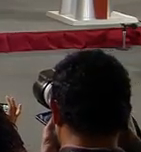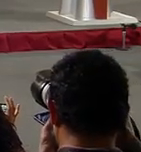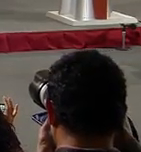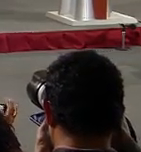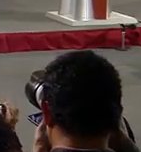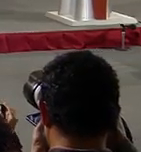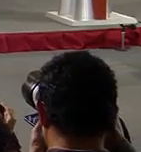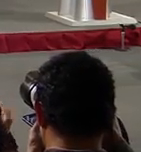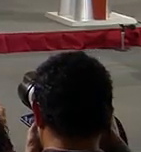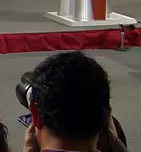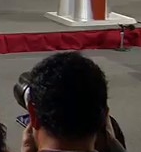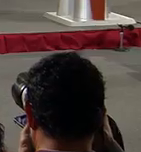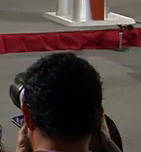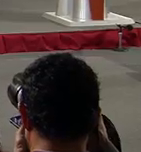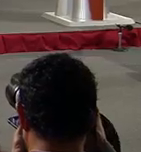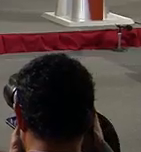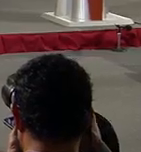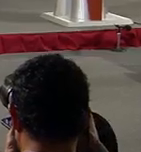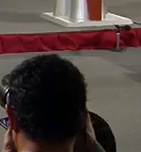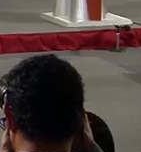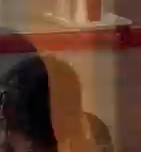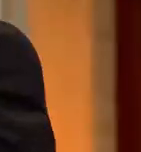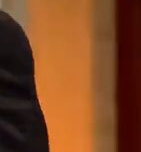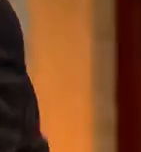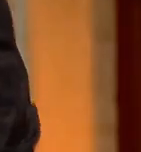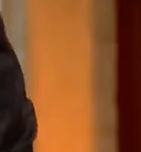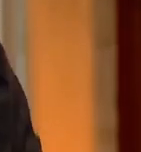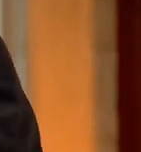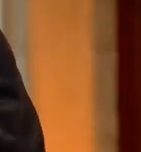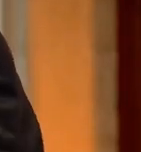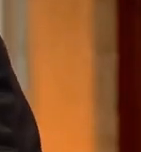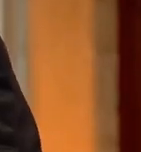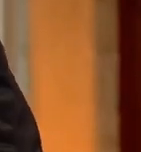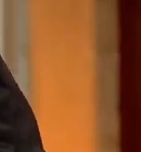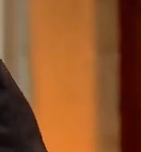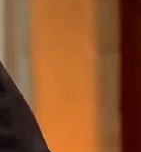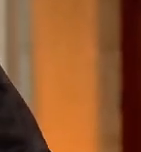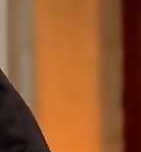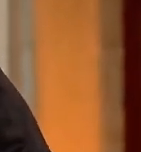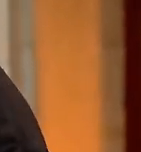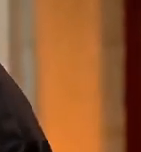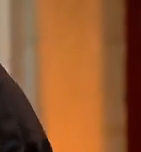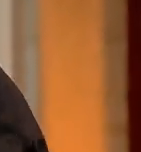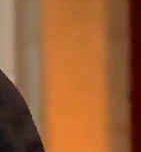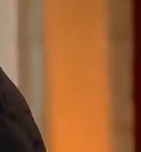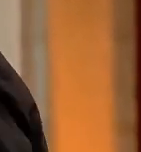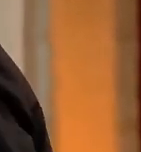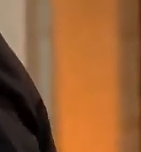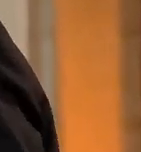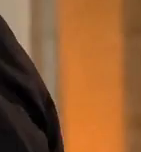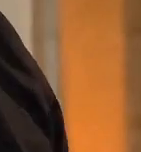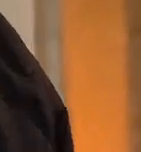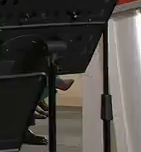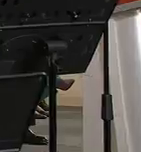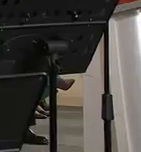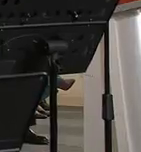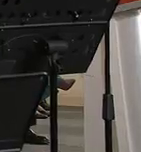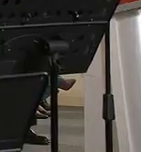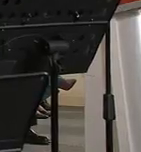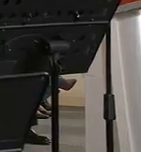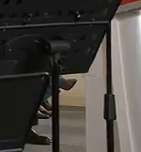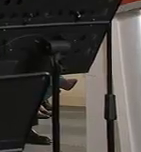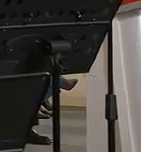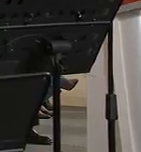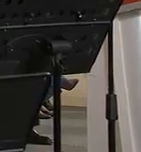ni perros, ni cometas, ni homicidas, no lo van a impedir, ni prohibidos,